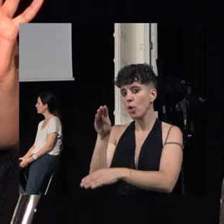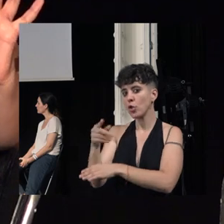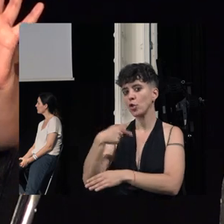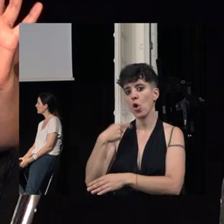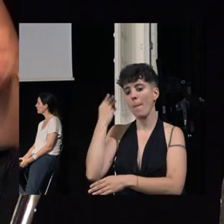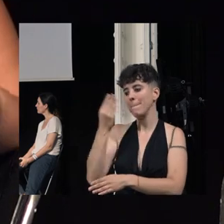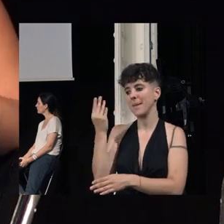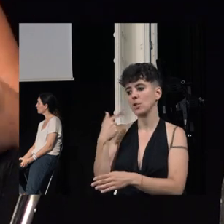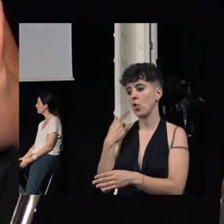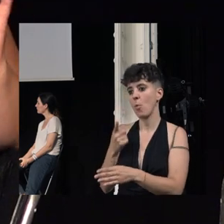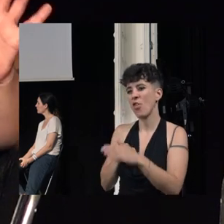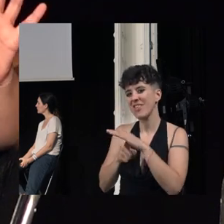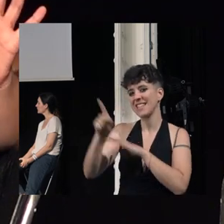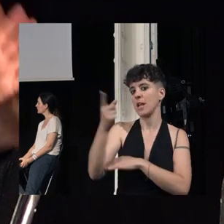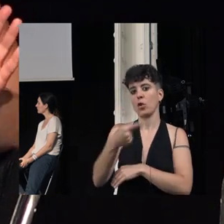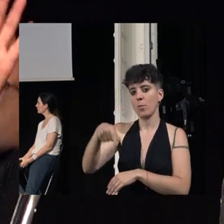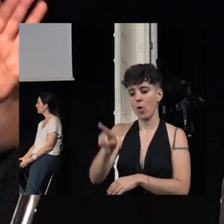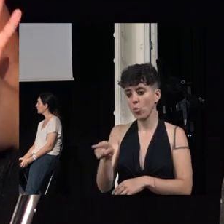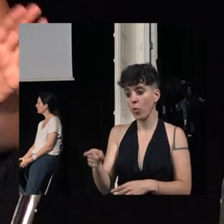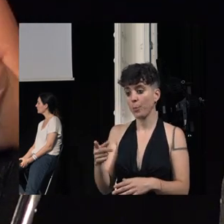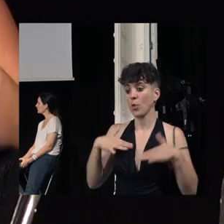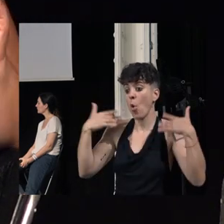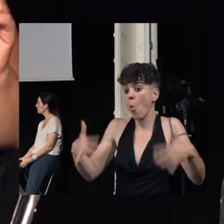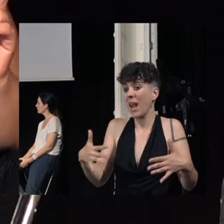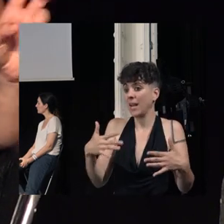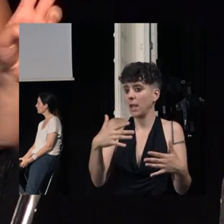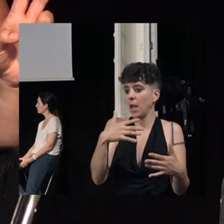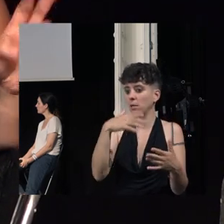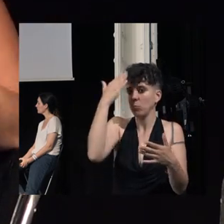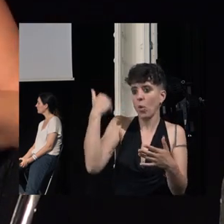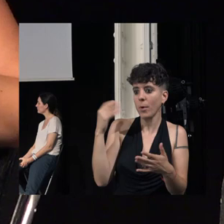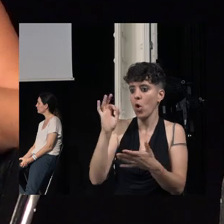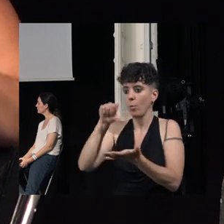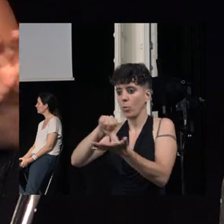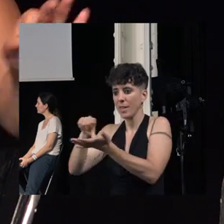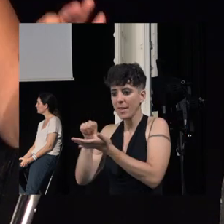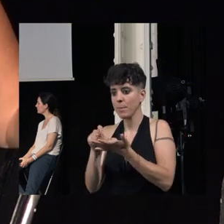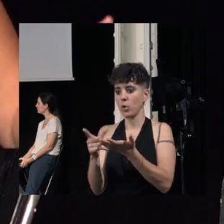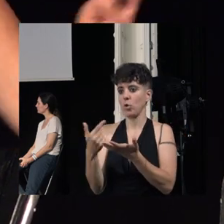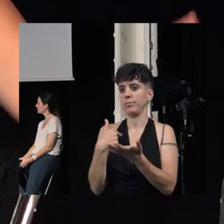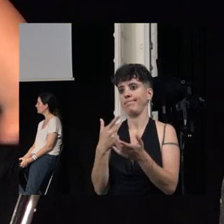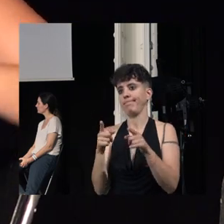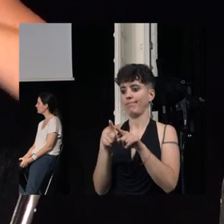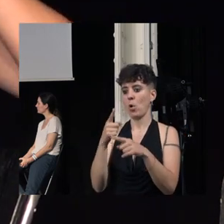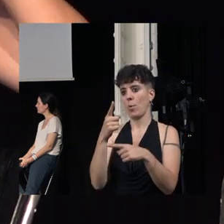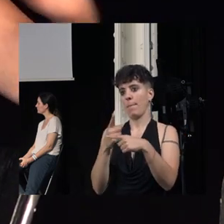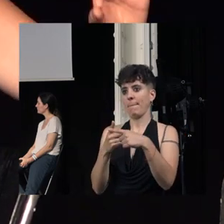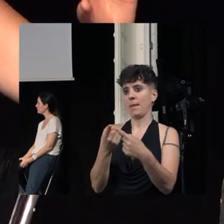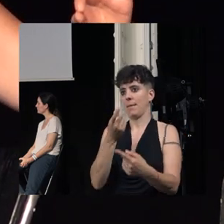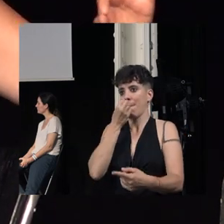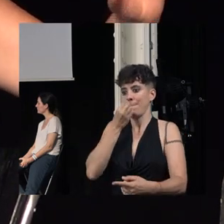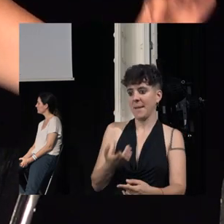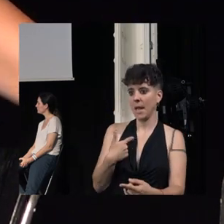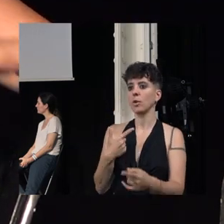más desarrollado. O sea, cualquier municipio que sea medianamente decente tiene su catálogo de actividades educativas que se ha